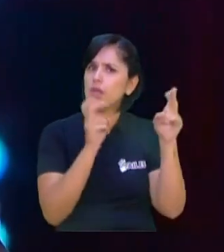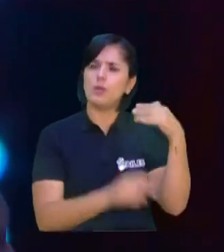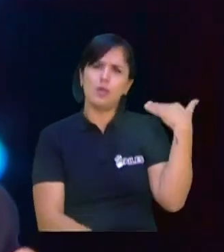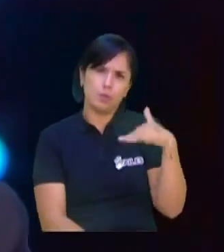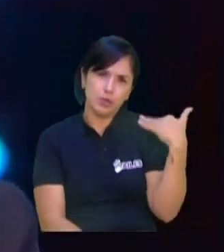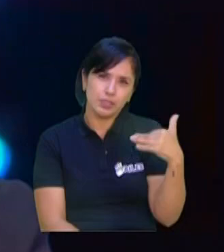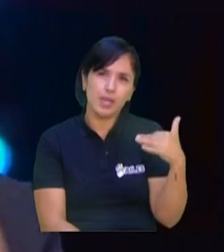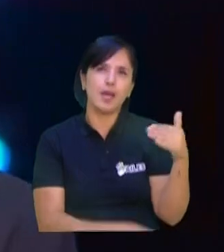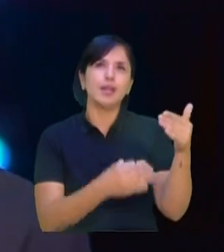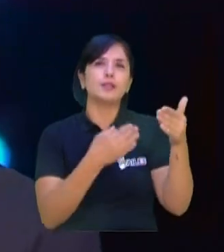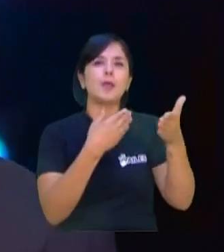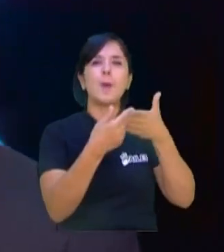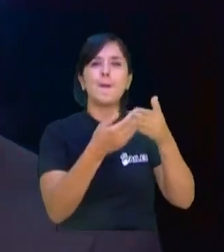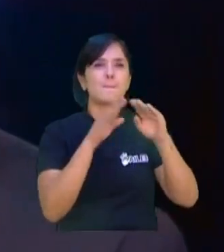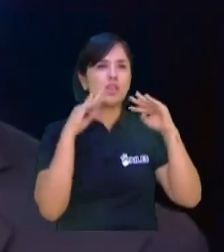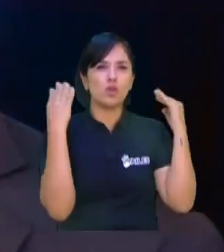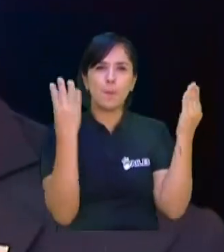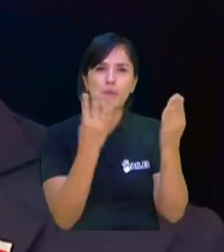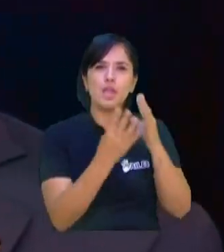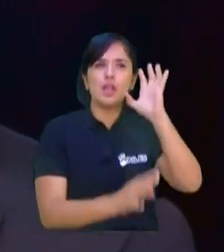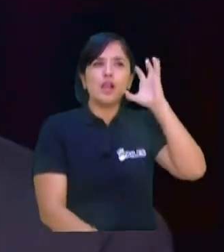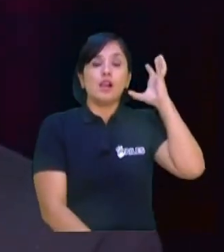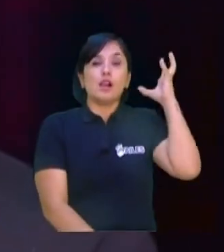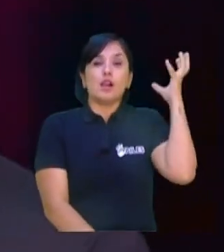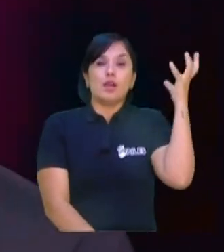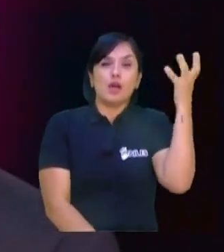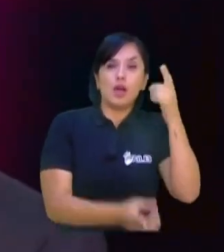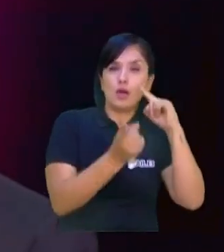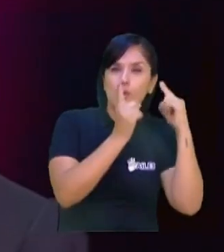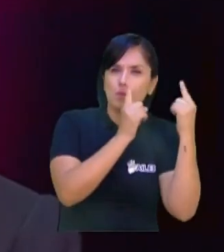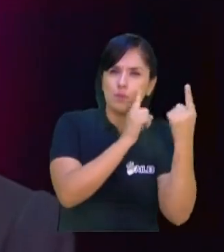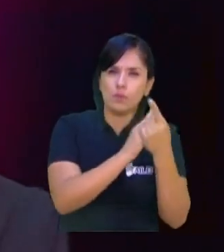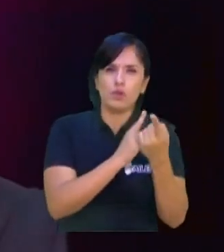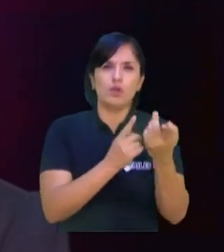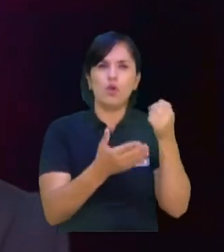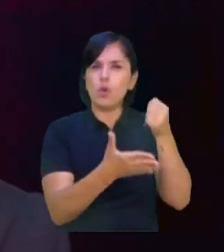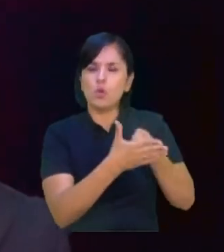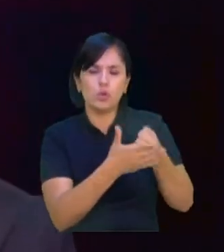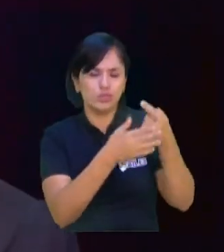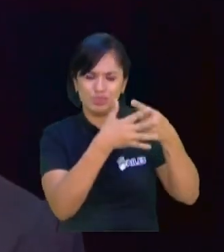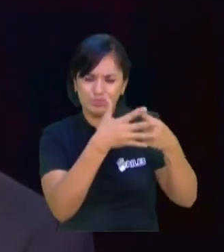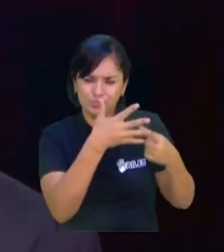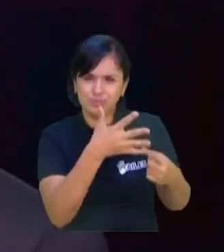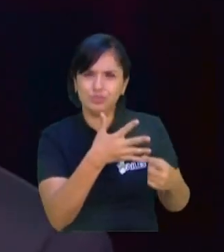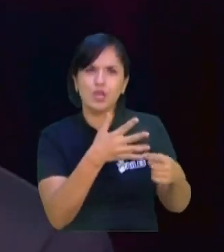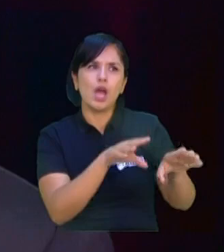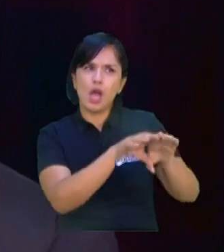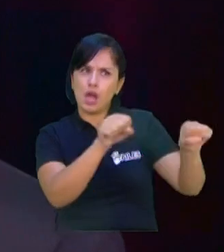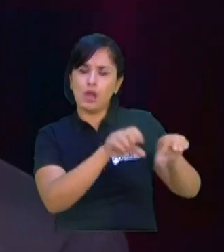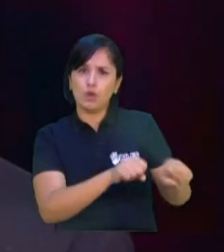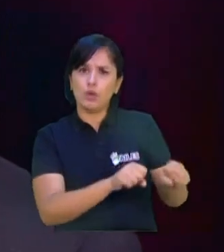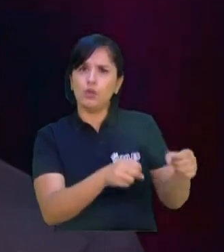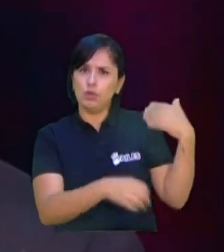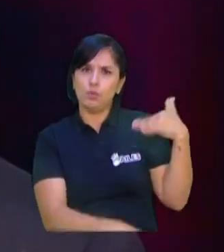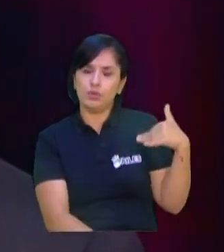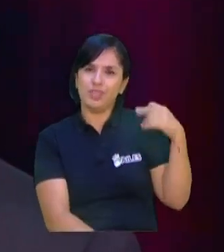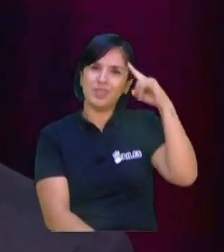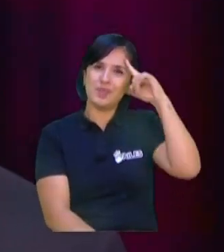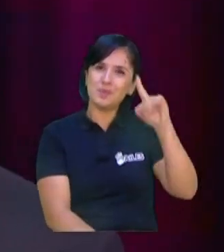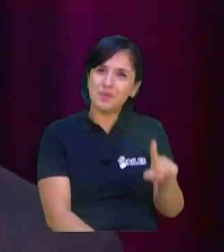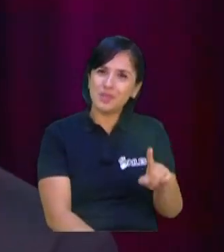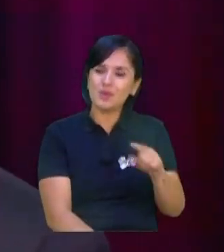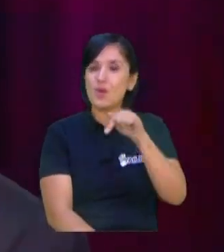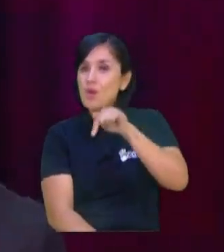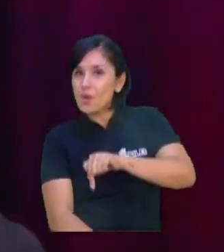lucha contra el cambio climático, una nueva matriz energética, y logramos acuerdos muy importantes. Pero hoy día lo importante